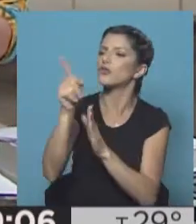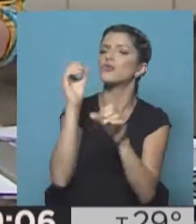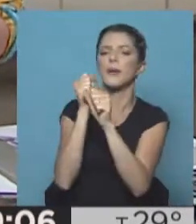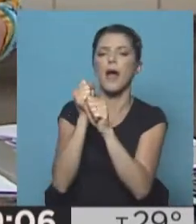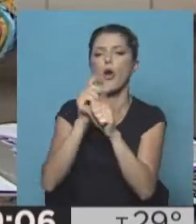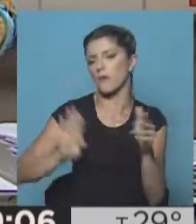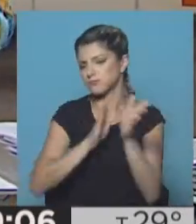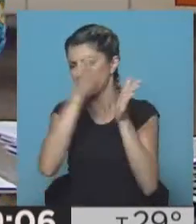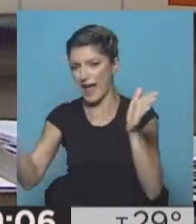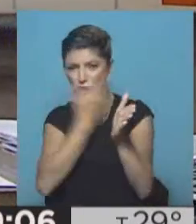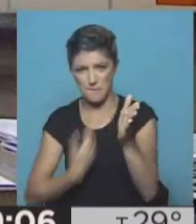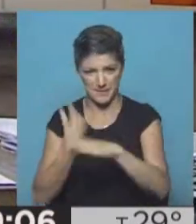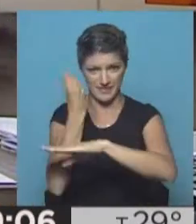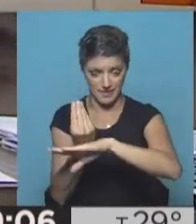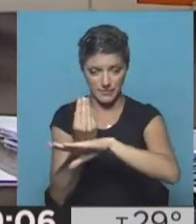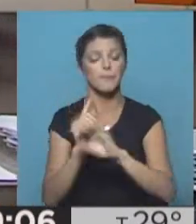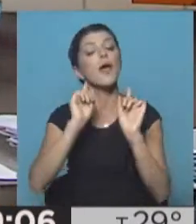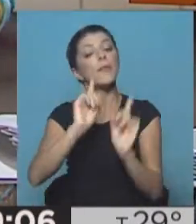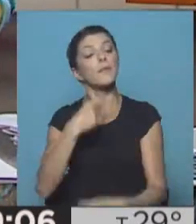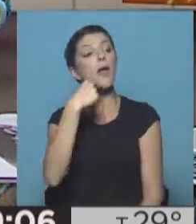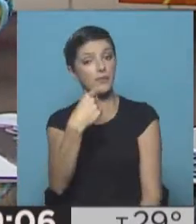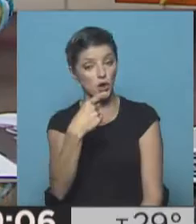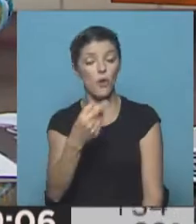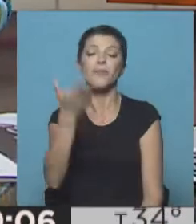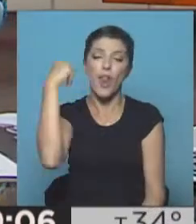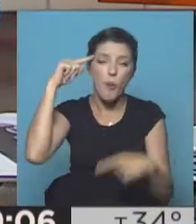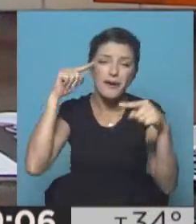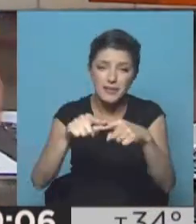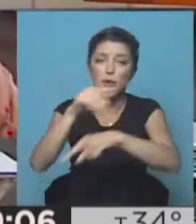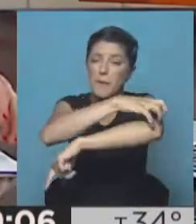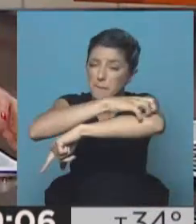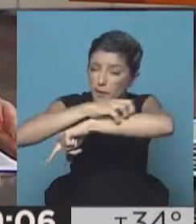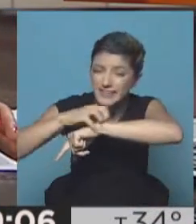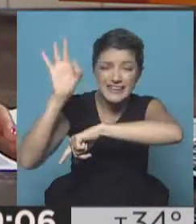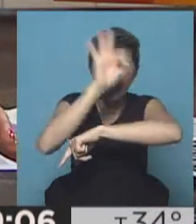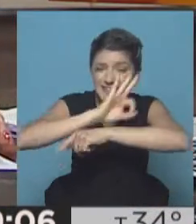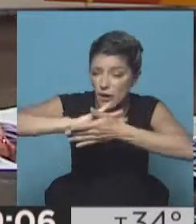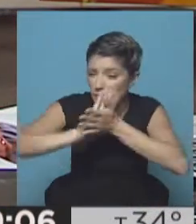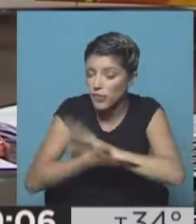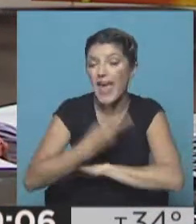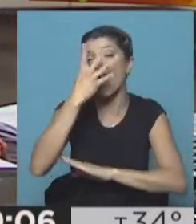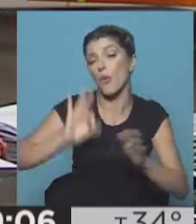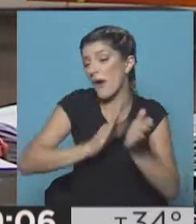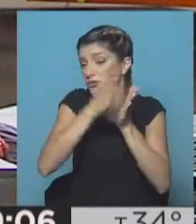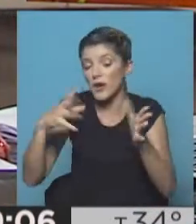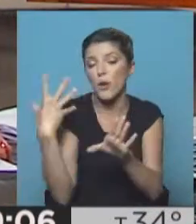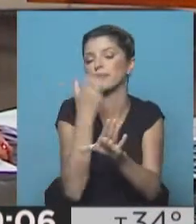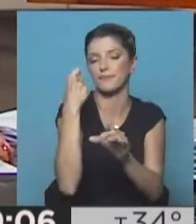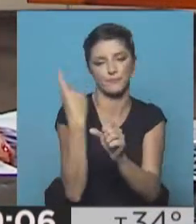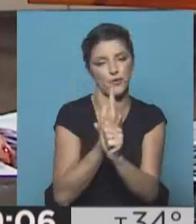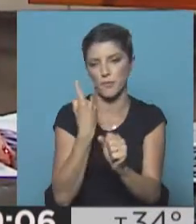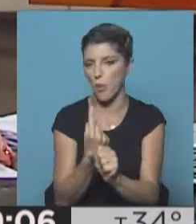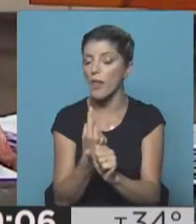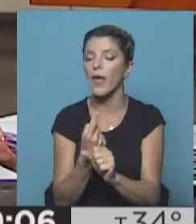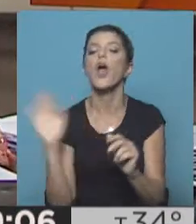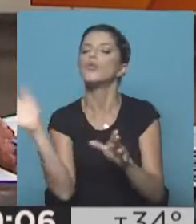meta de pobreza cero que él había planteado en su campaña al inicio de su gobierno no se va a poder alcanzar en 4 años e instó a los argentinos a